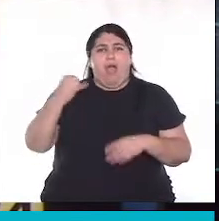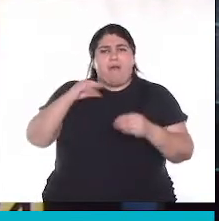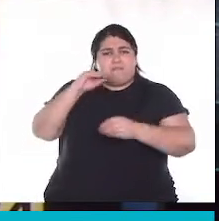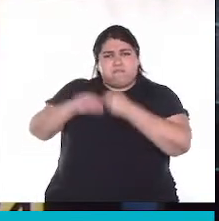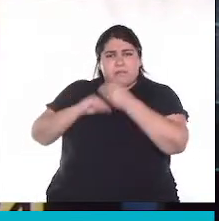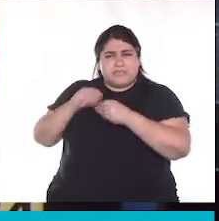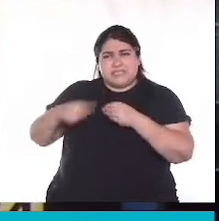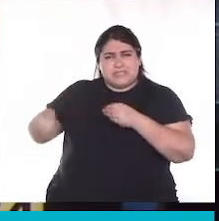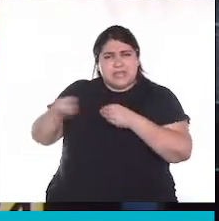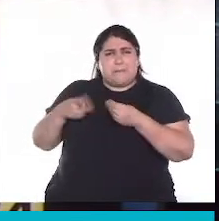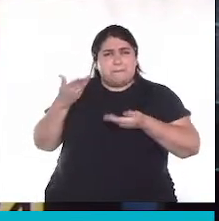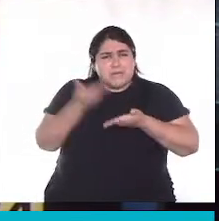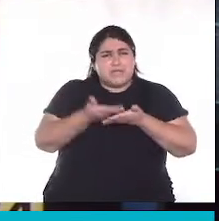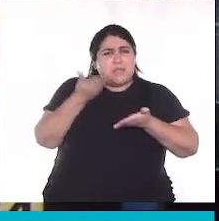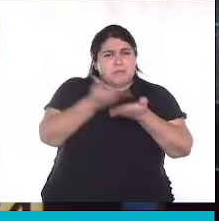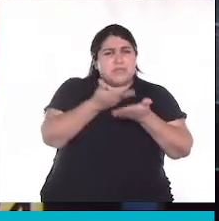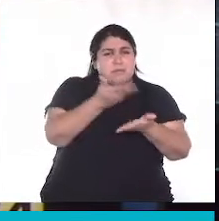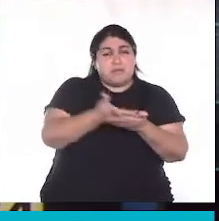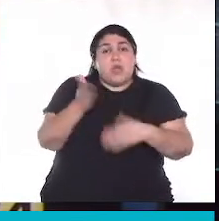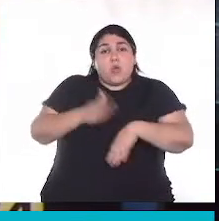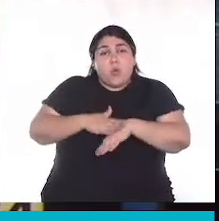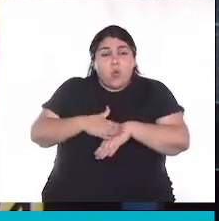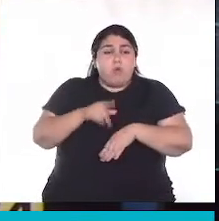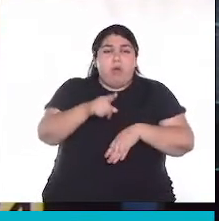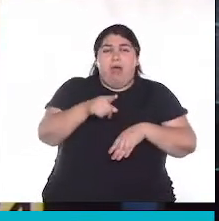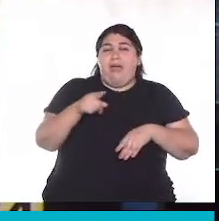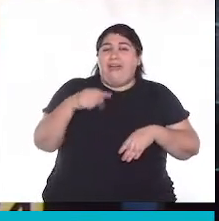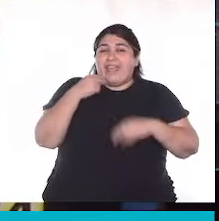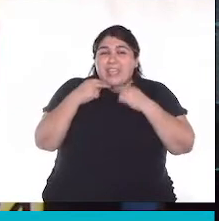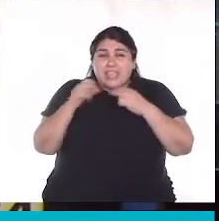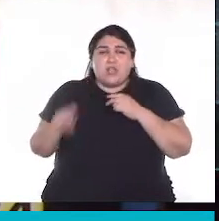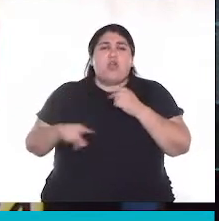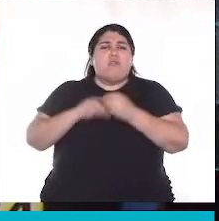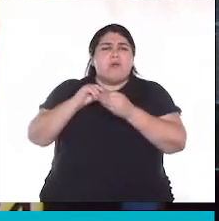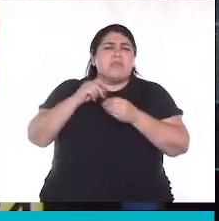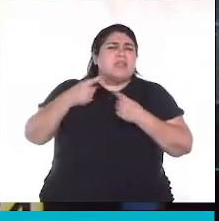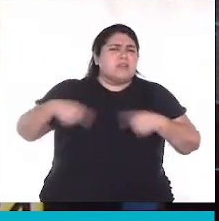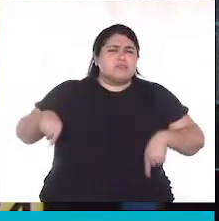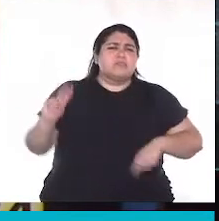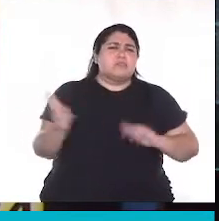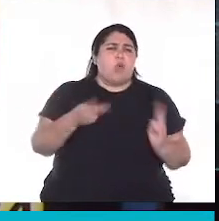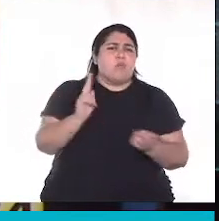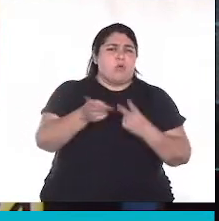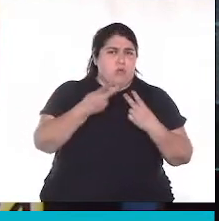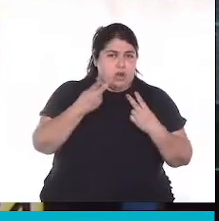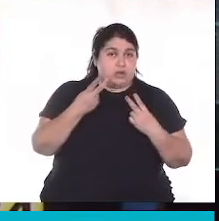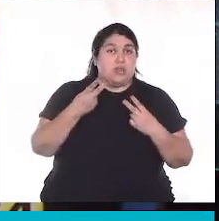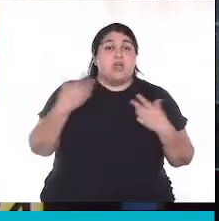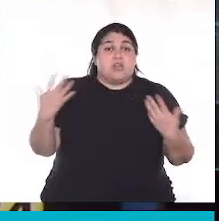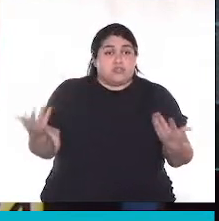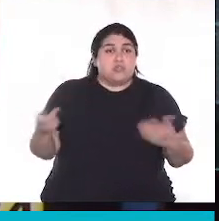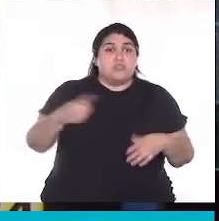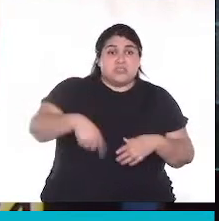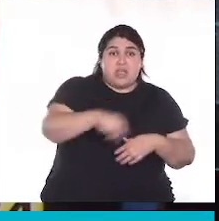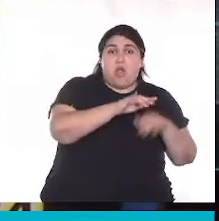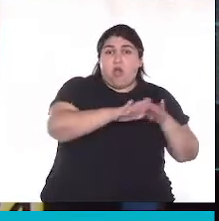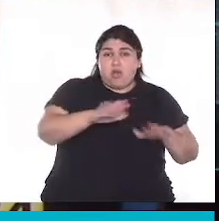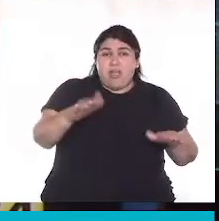por el flagelo de las drogas y recoge la demanda de esas familias, de organizaciones de la sociedad civil y de chicos que nos están